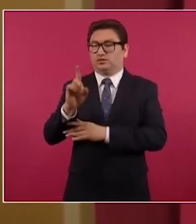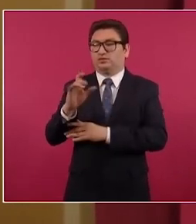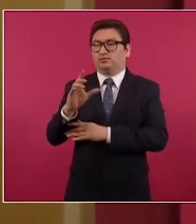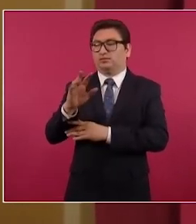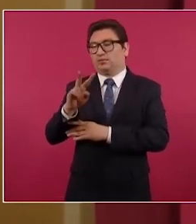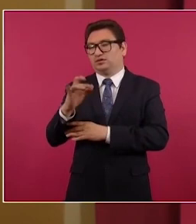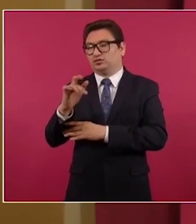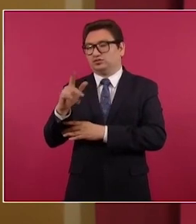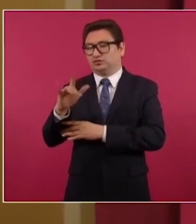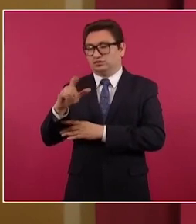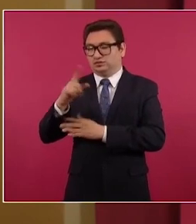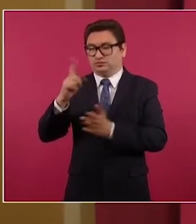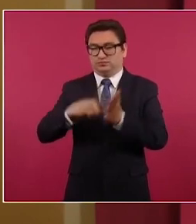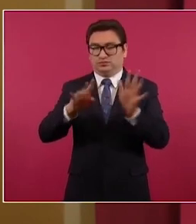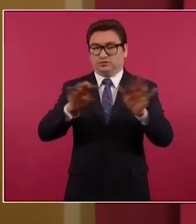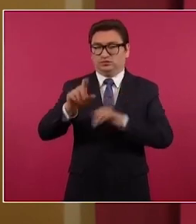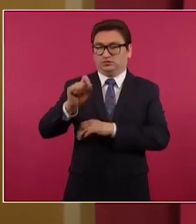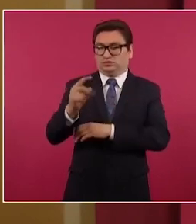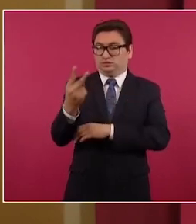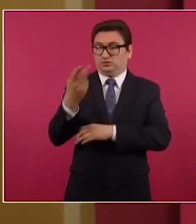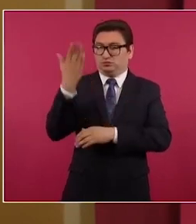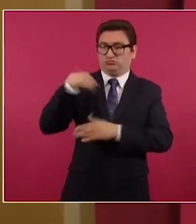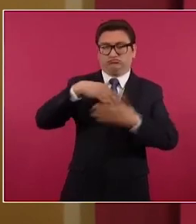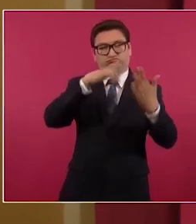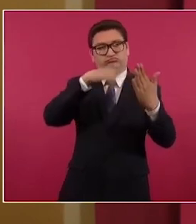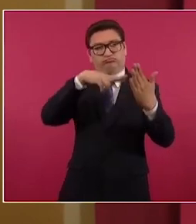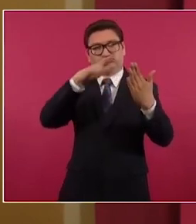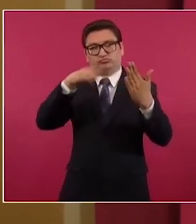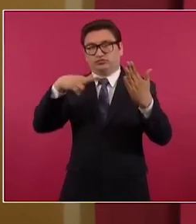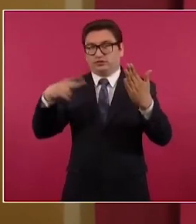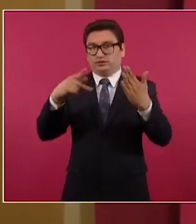1922. En ambos costados